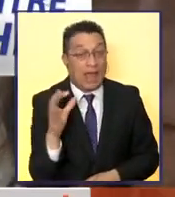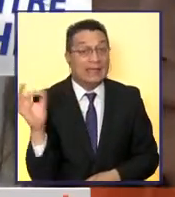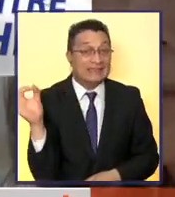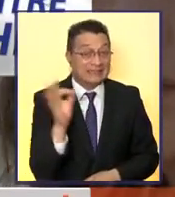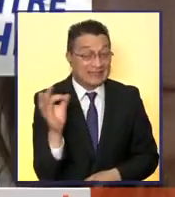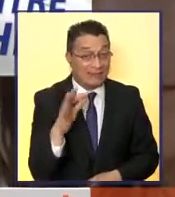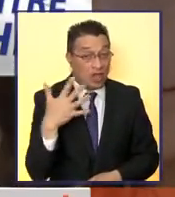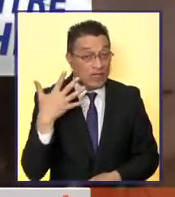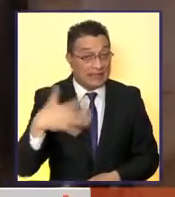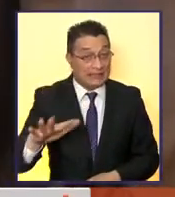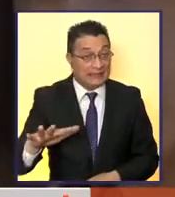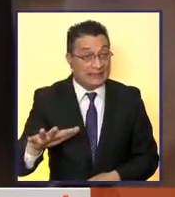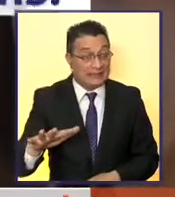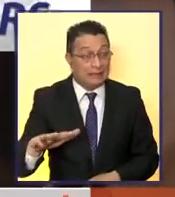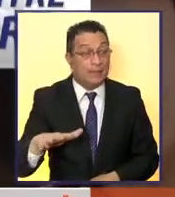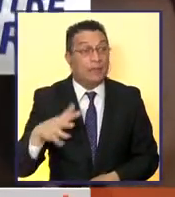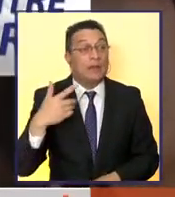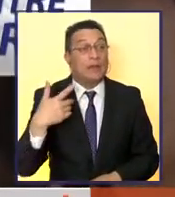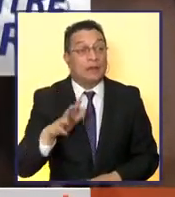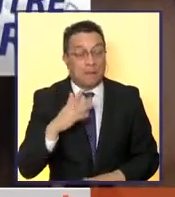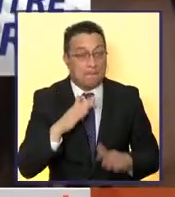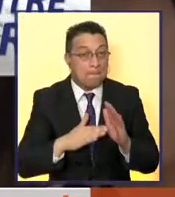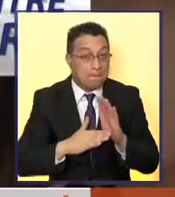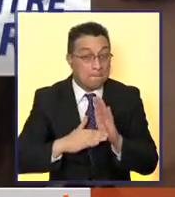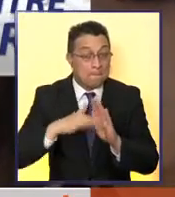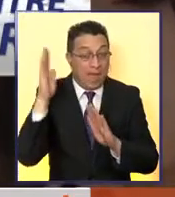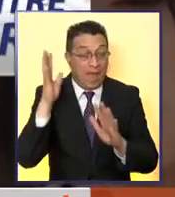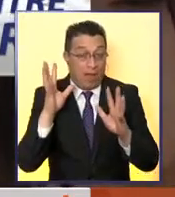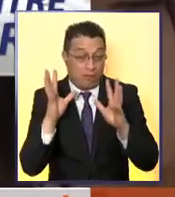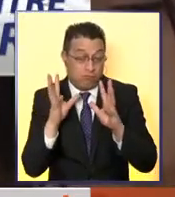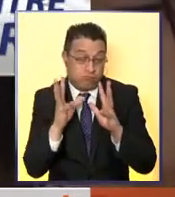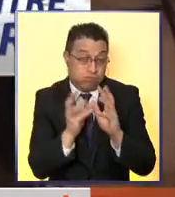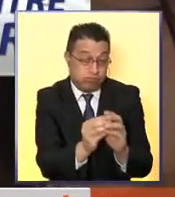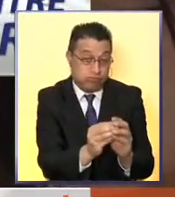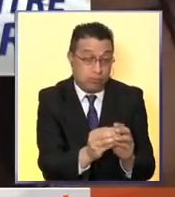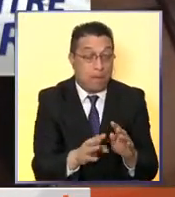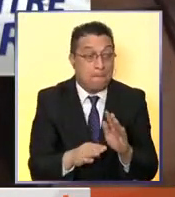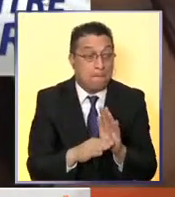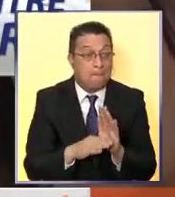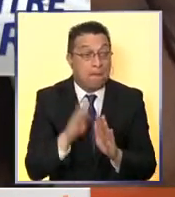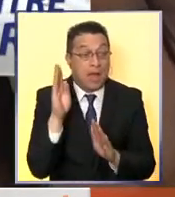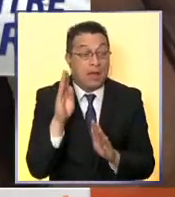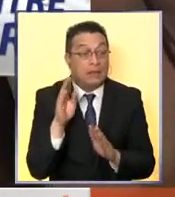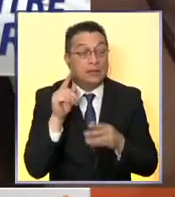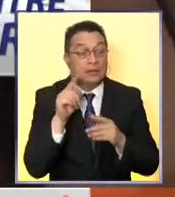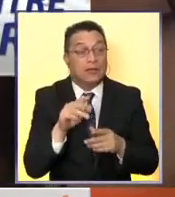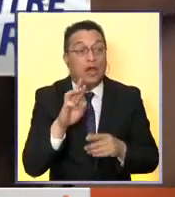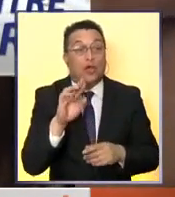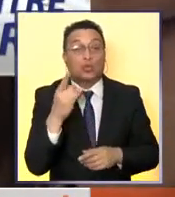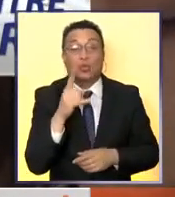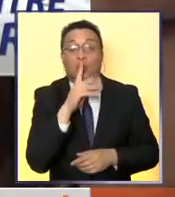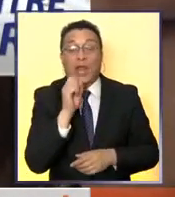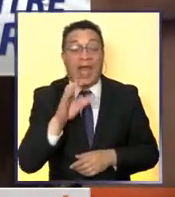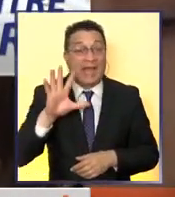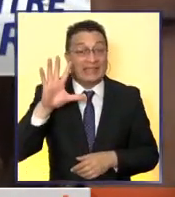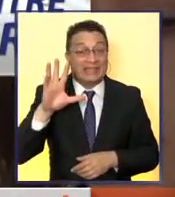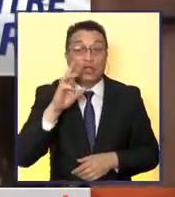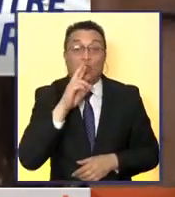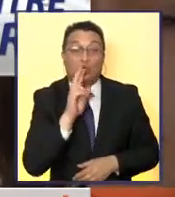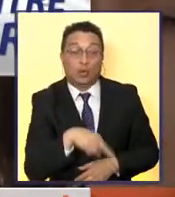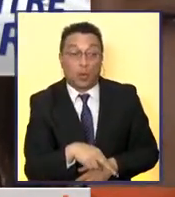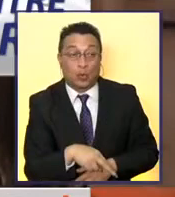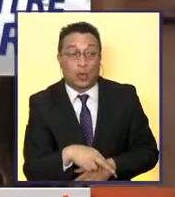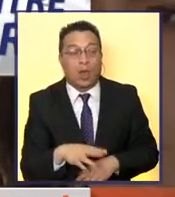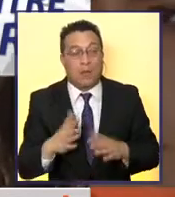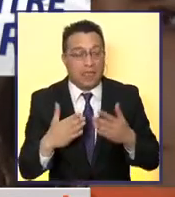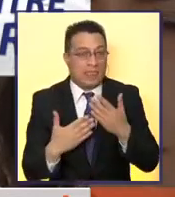15 el tiempo de mayor congestión en el caso de la ruta 5 sur es más o menos